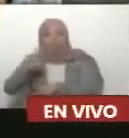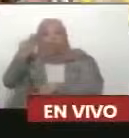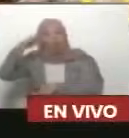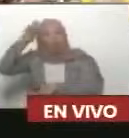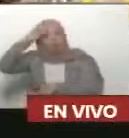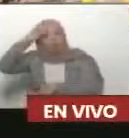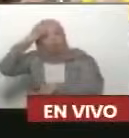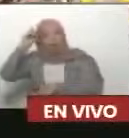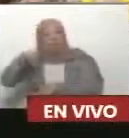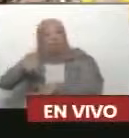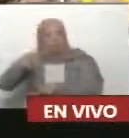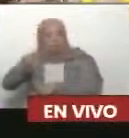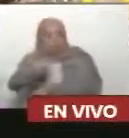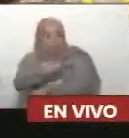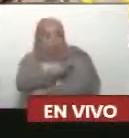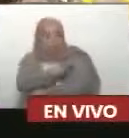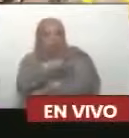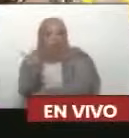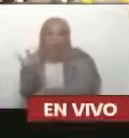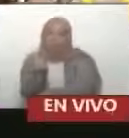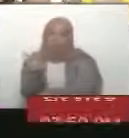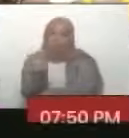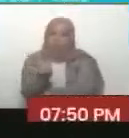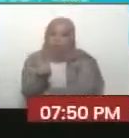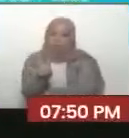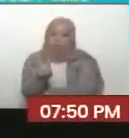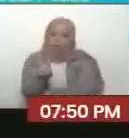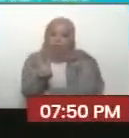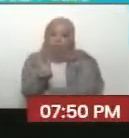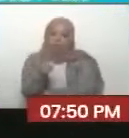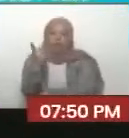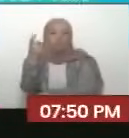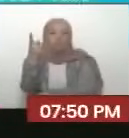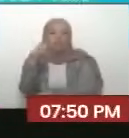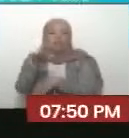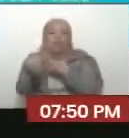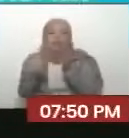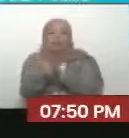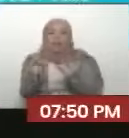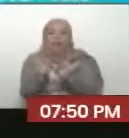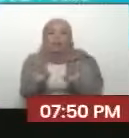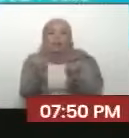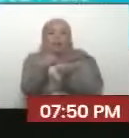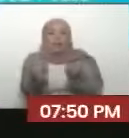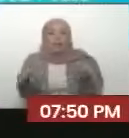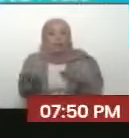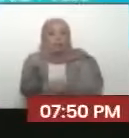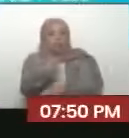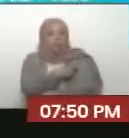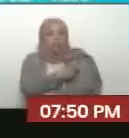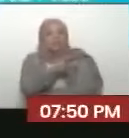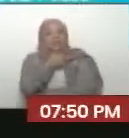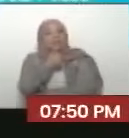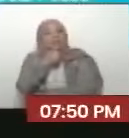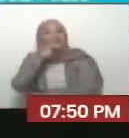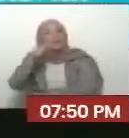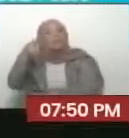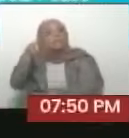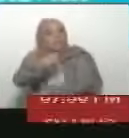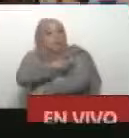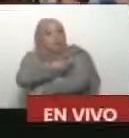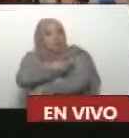mandó las vacunas a Venezuela. Y no le faltó vacuna a nadie. Levanten las manos los que se vacunaron.